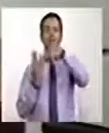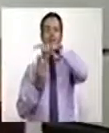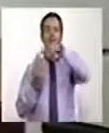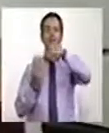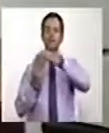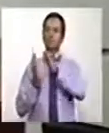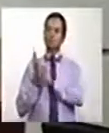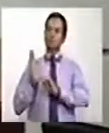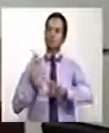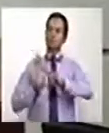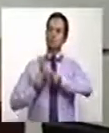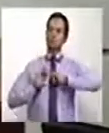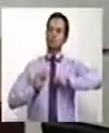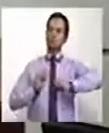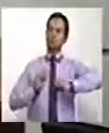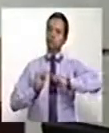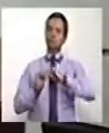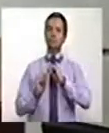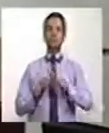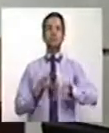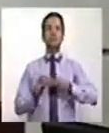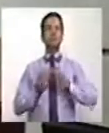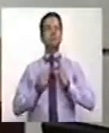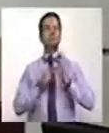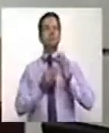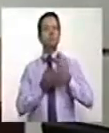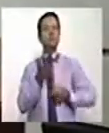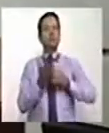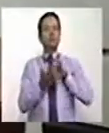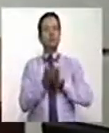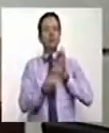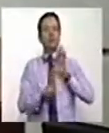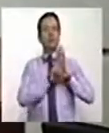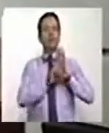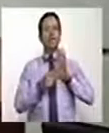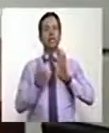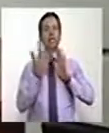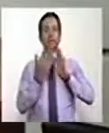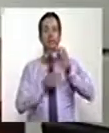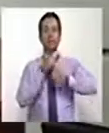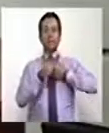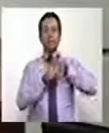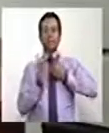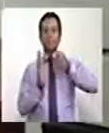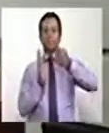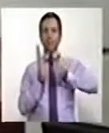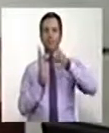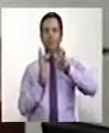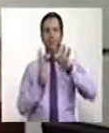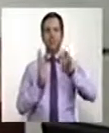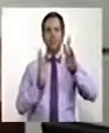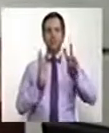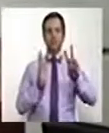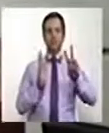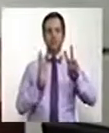legales, reglamentarias y en especial las que le confiere la Ley Quinta de 1992, y